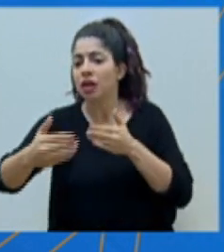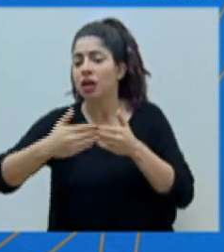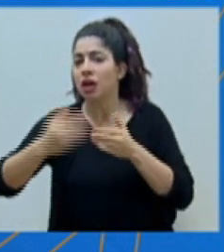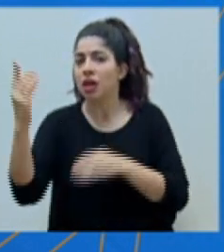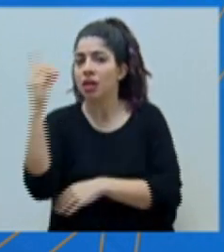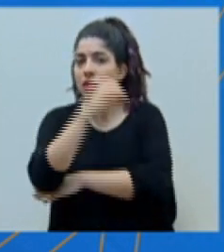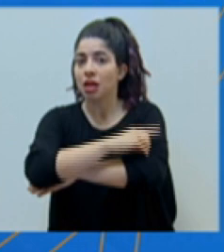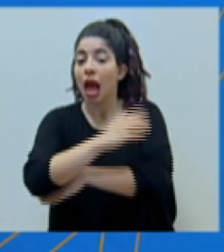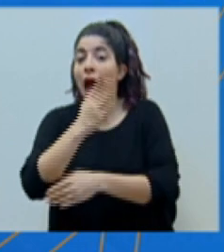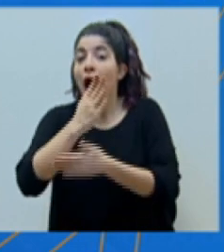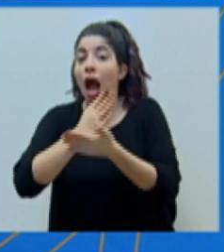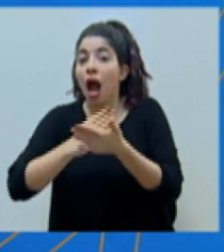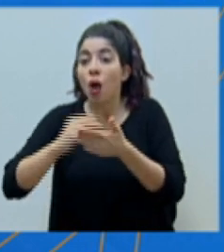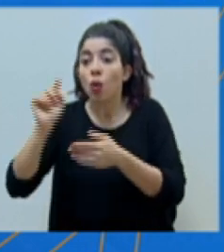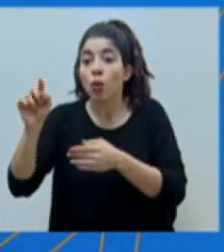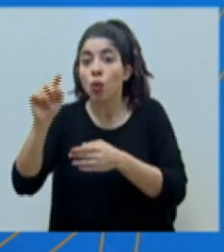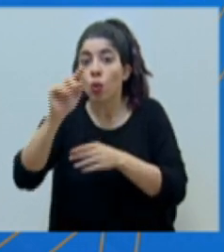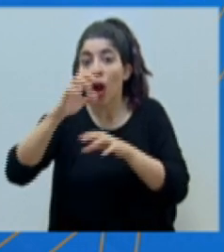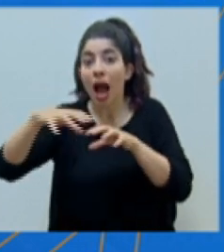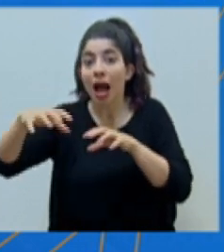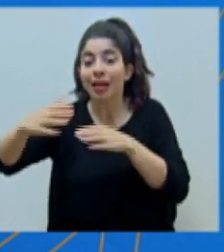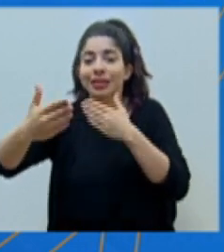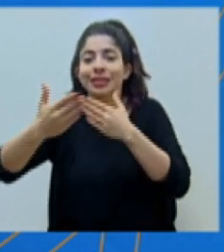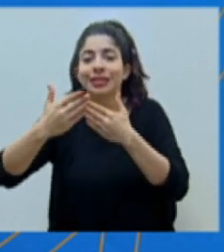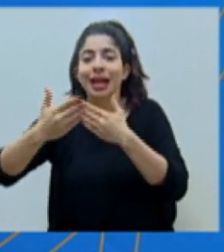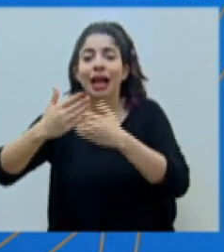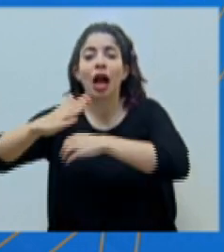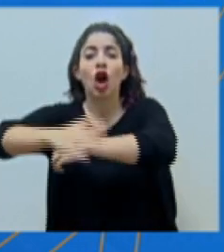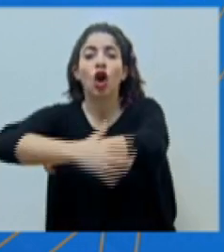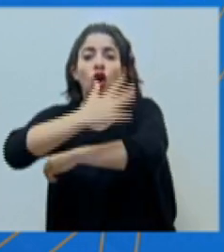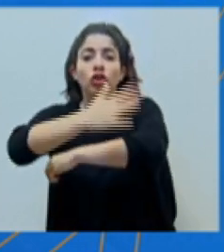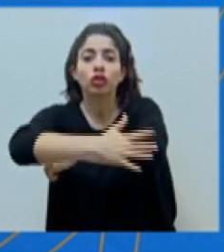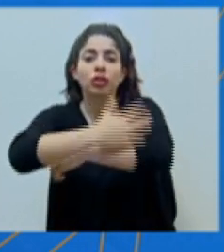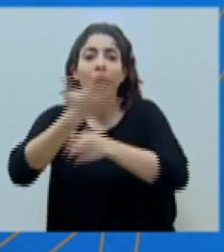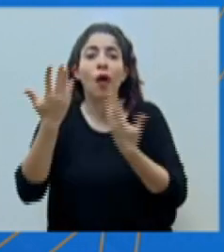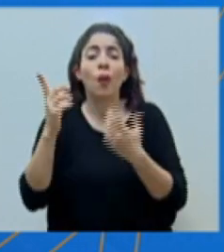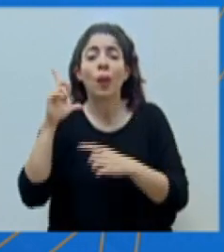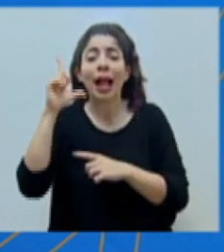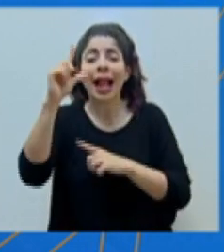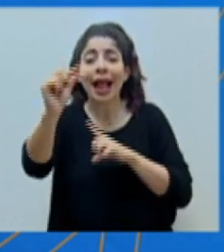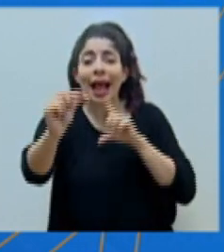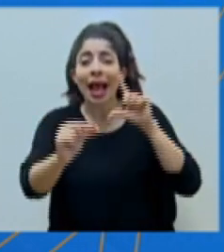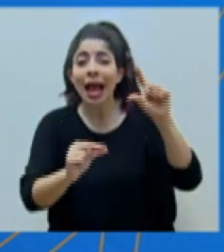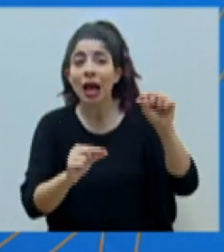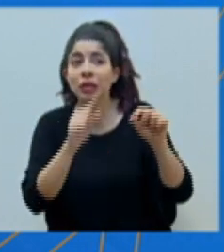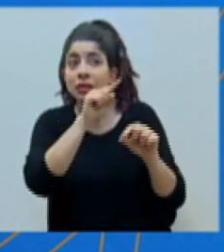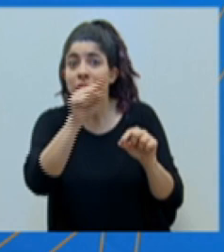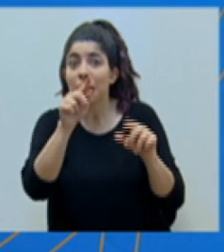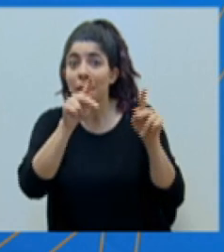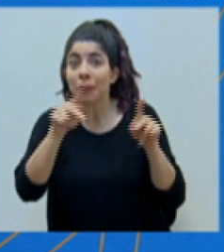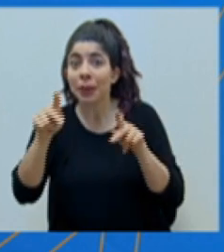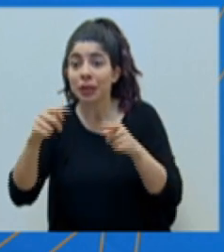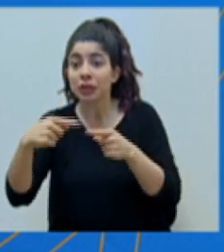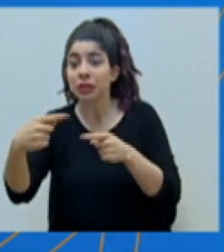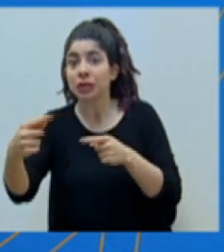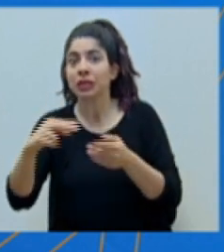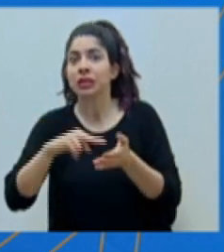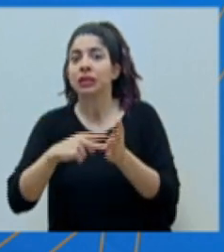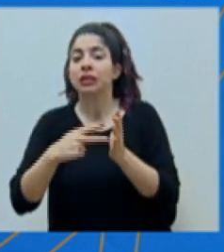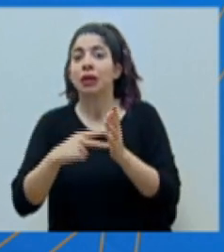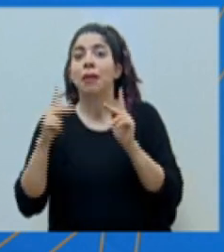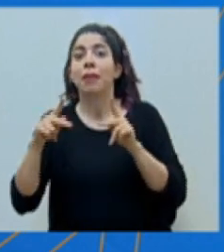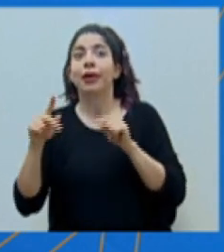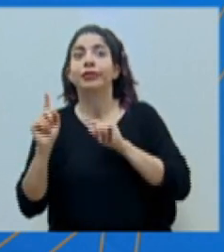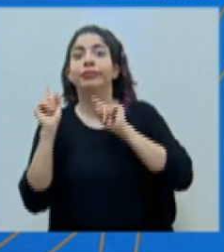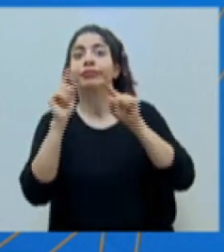días. Algunos de estos cantones costeros, en zonas alejadas, muchas personas podrían en los próximos días estarse movilizando